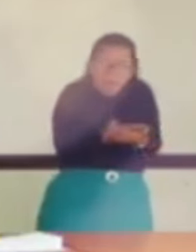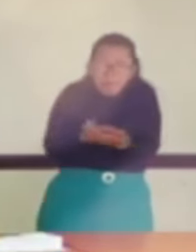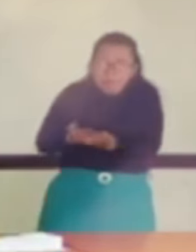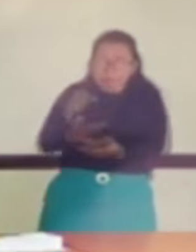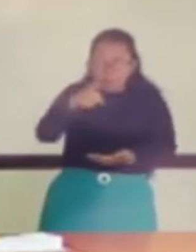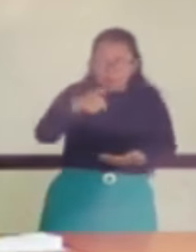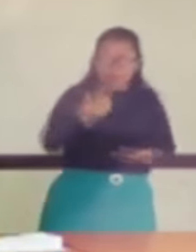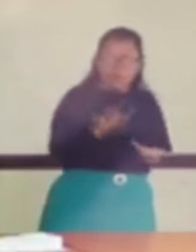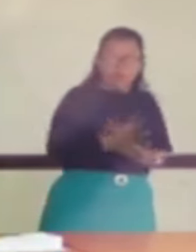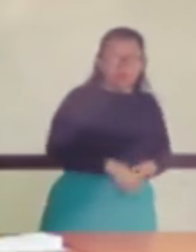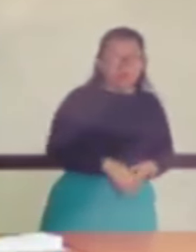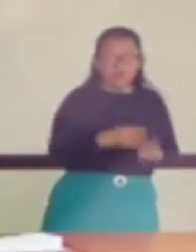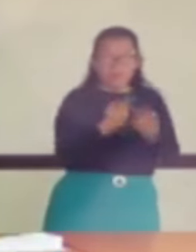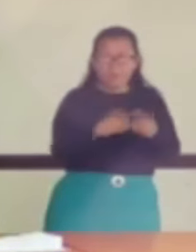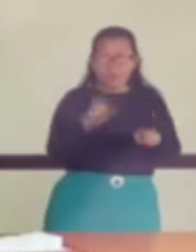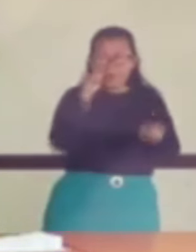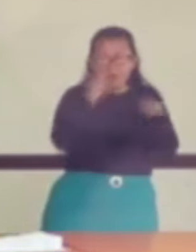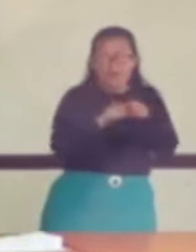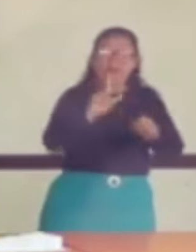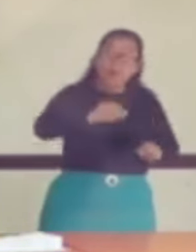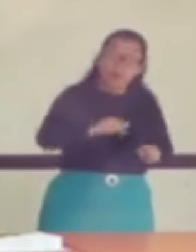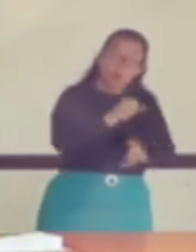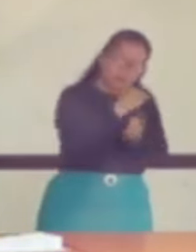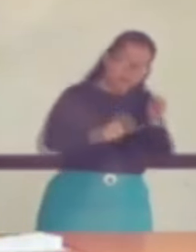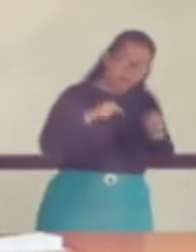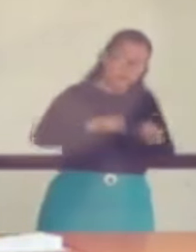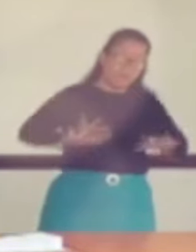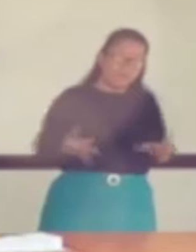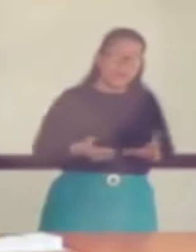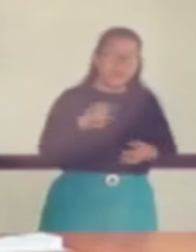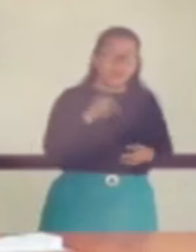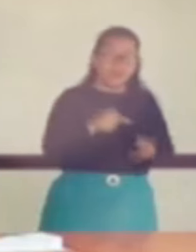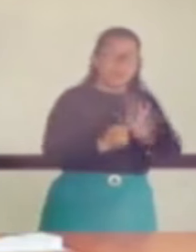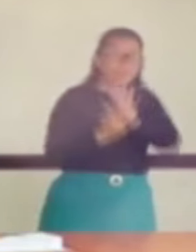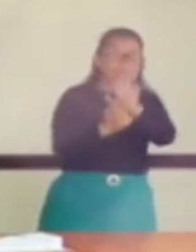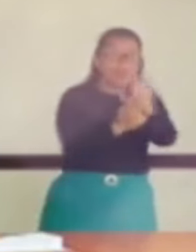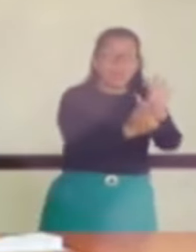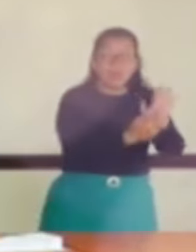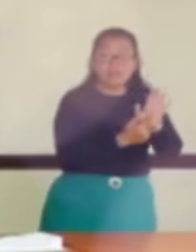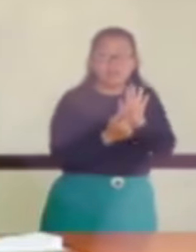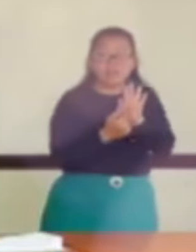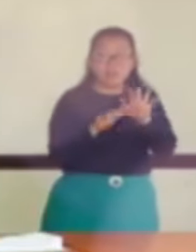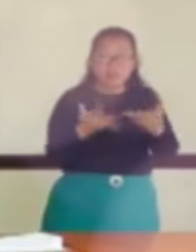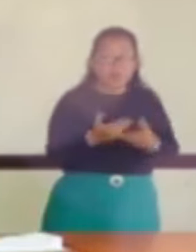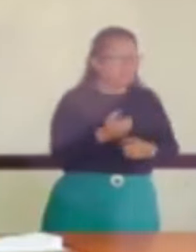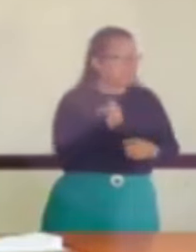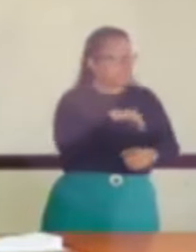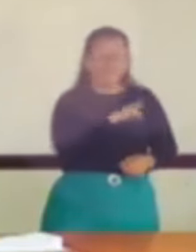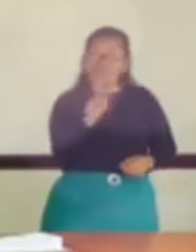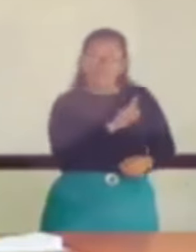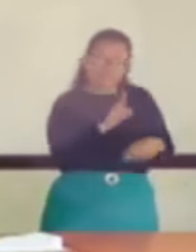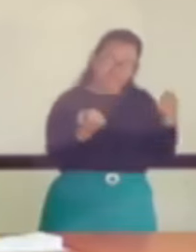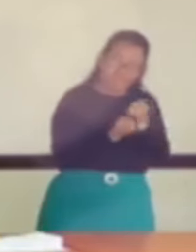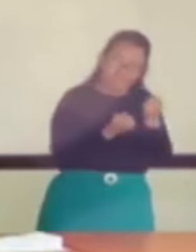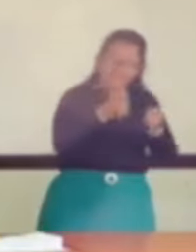caso. Luego, para ir concluyendo, pues que es una muestra de la cero tolerancia a la corrupción dentro